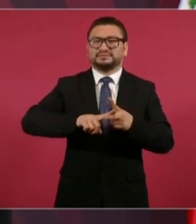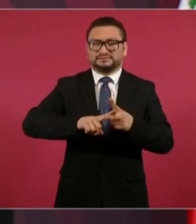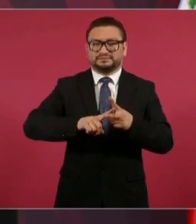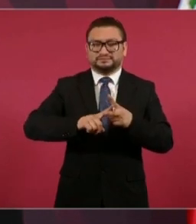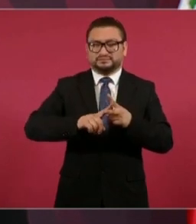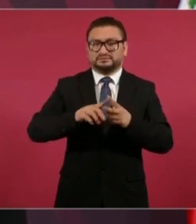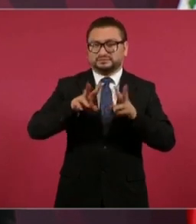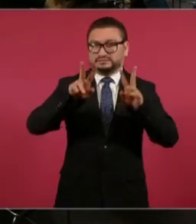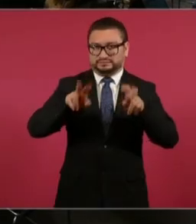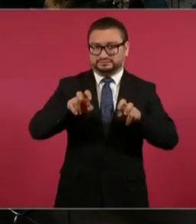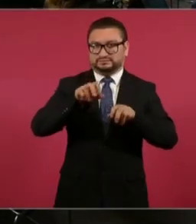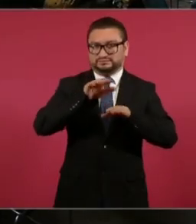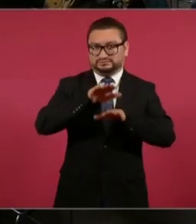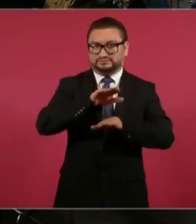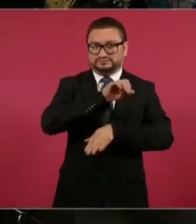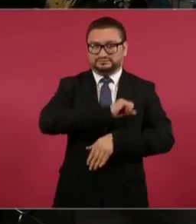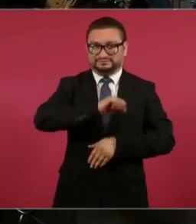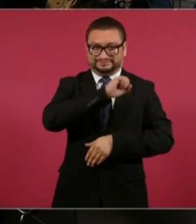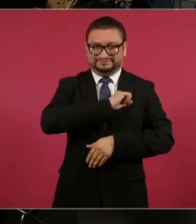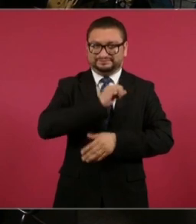con salud